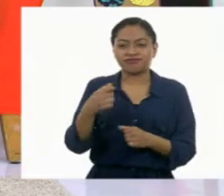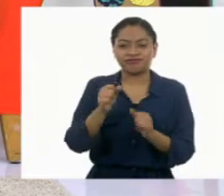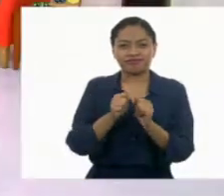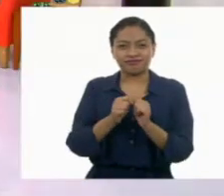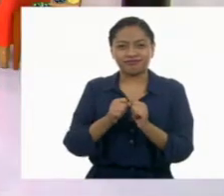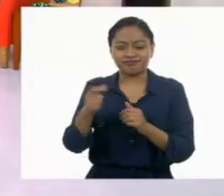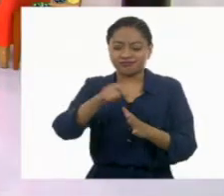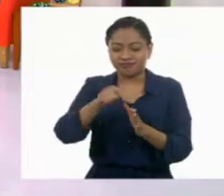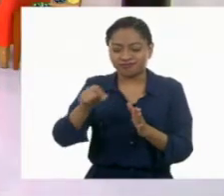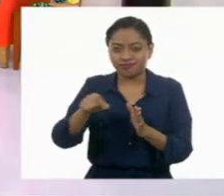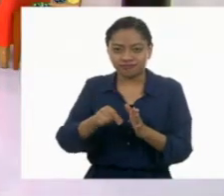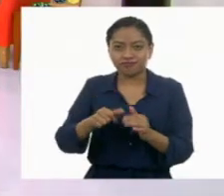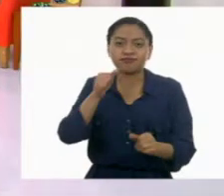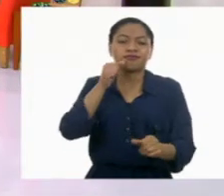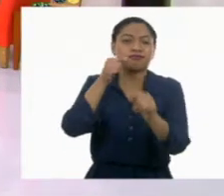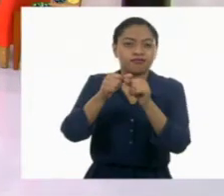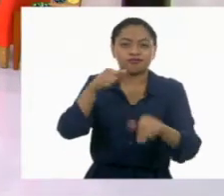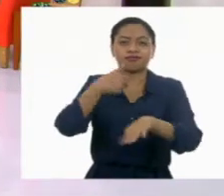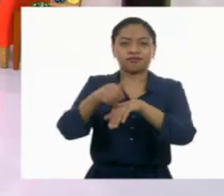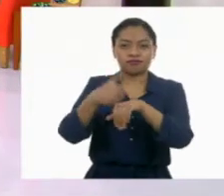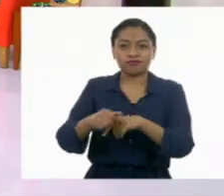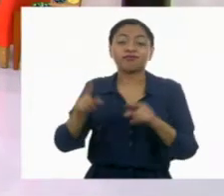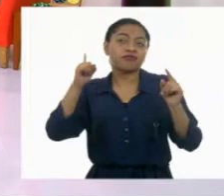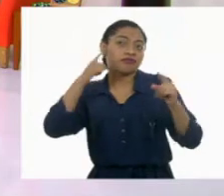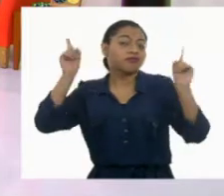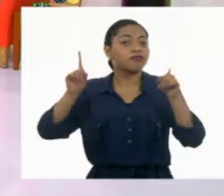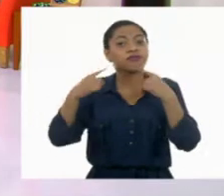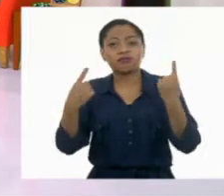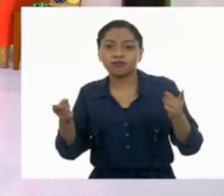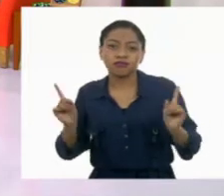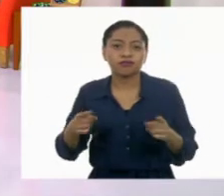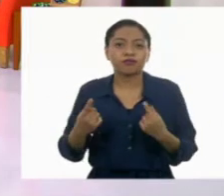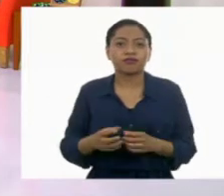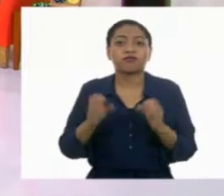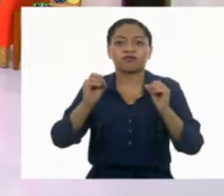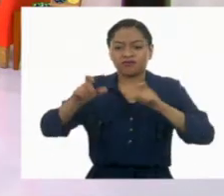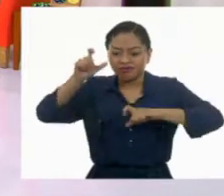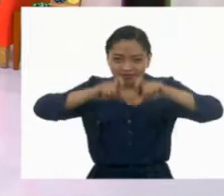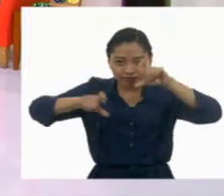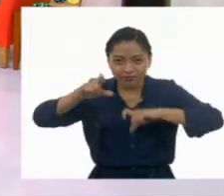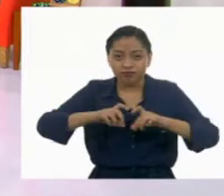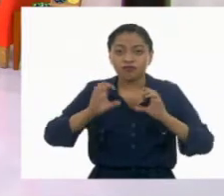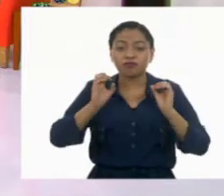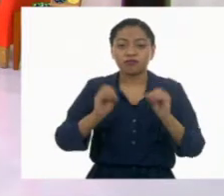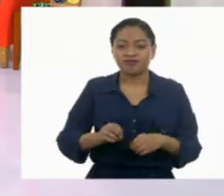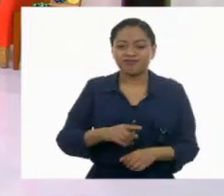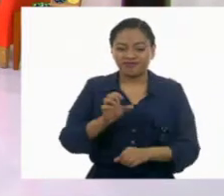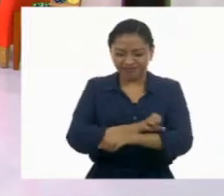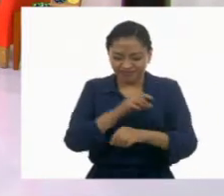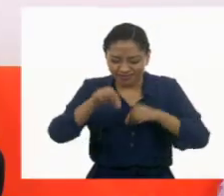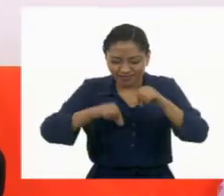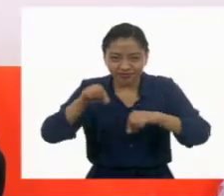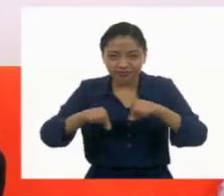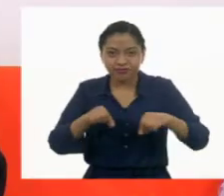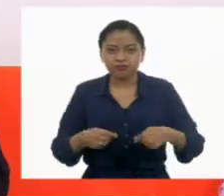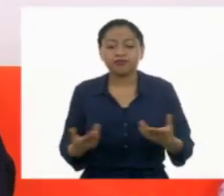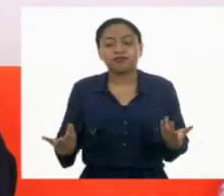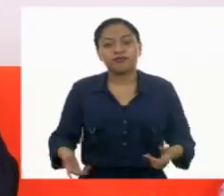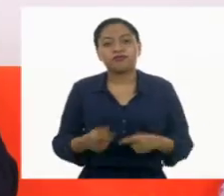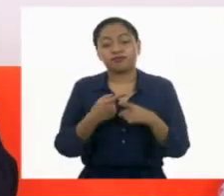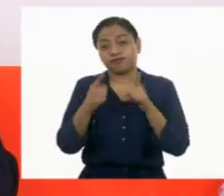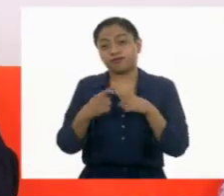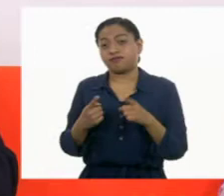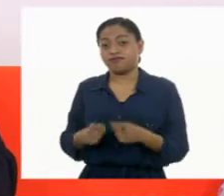desde letras, números, hasta música o química o electrónica, por ejemplo.